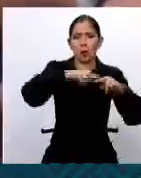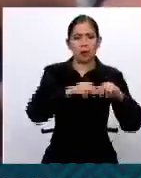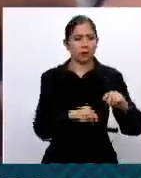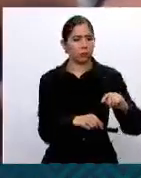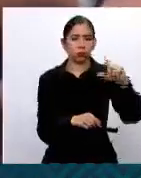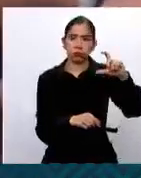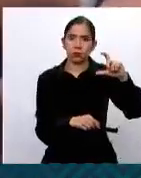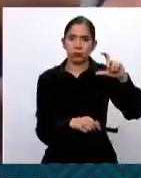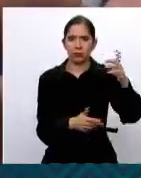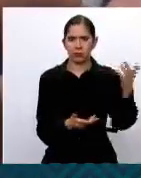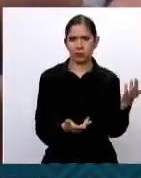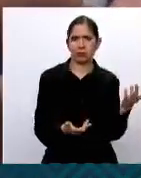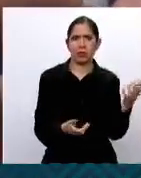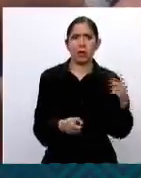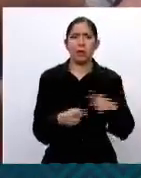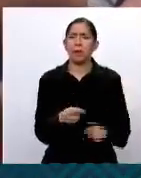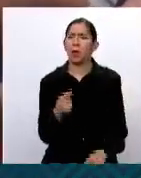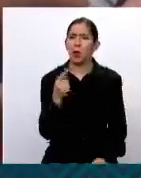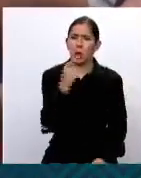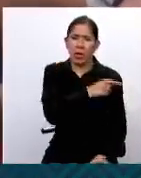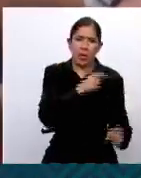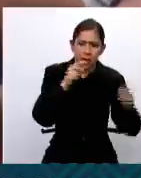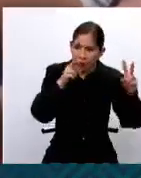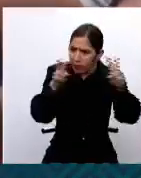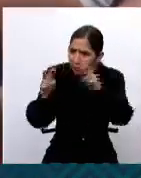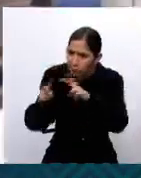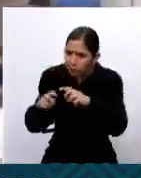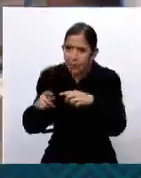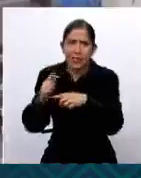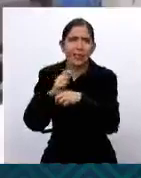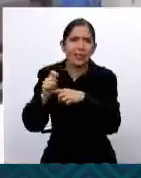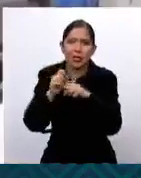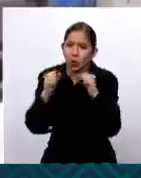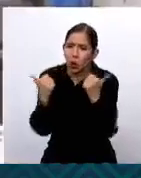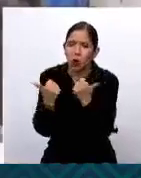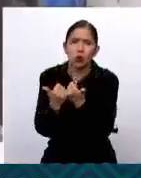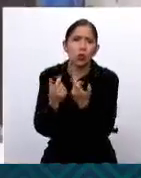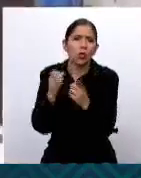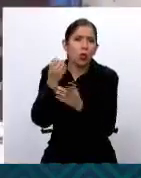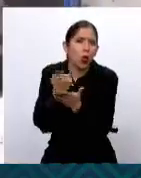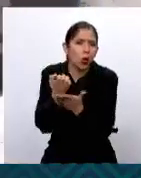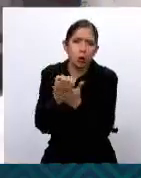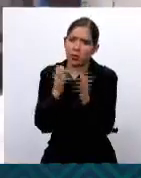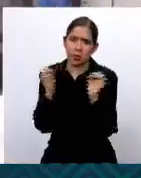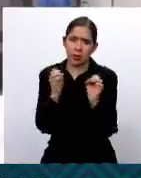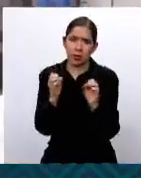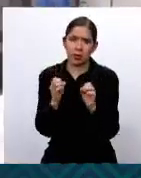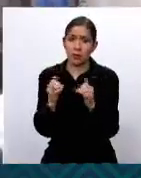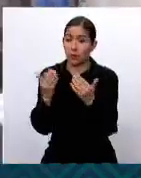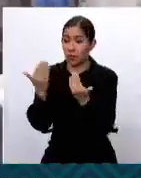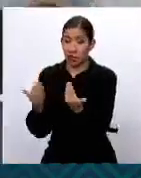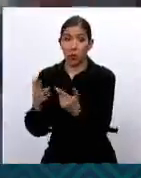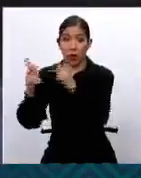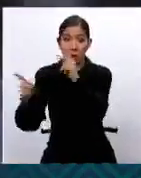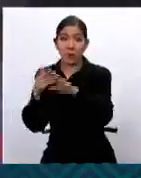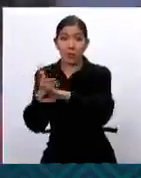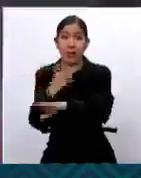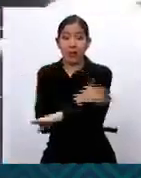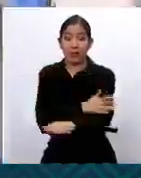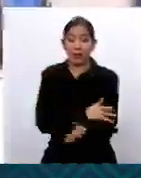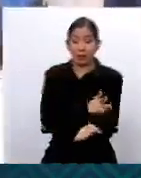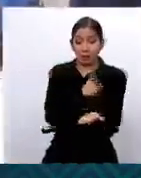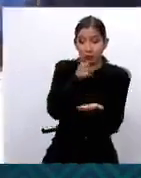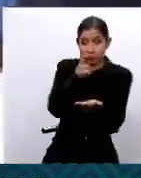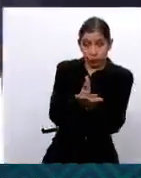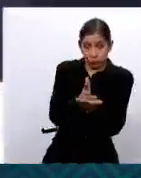No ha hecho ni un estudio técnico socioeconómico. Ahora la población deberá pagar el doble de lo que pagaba al dejar su vehículo